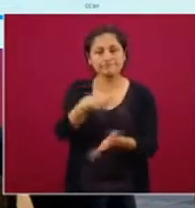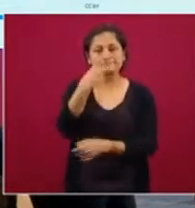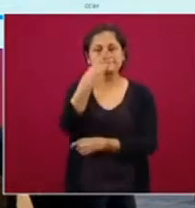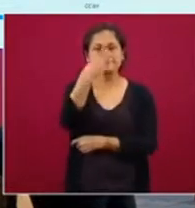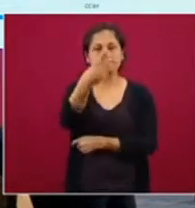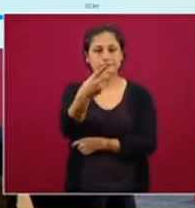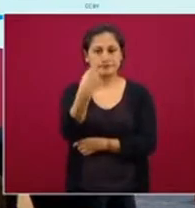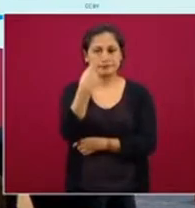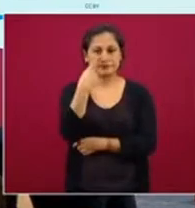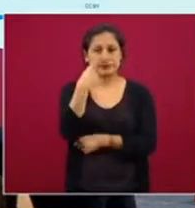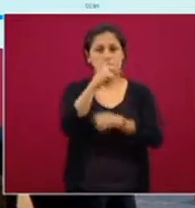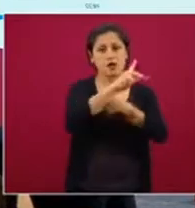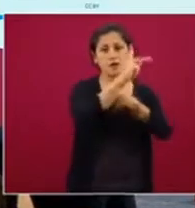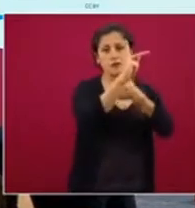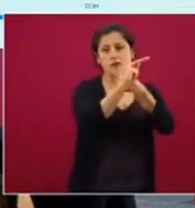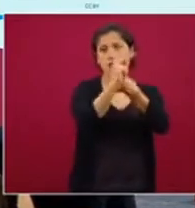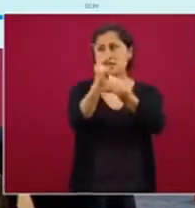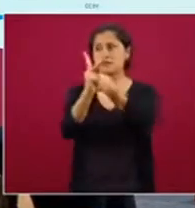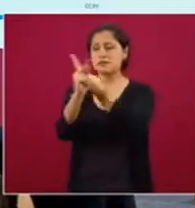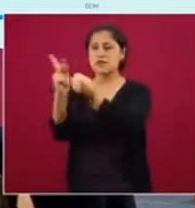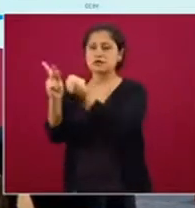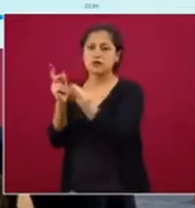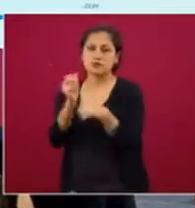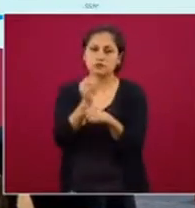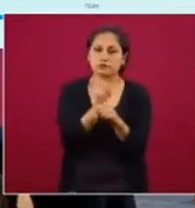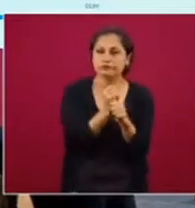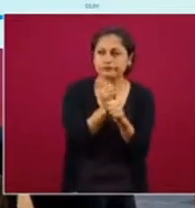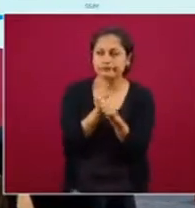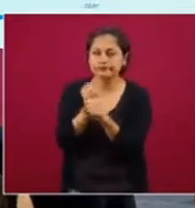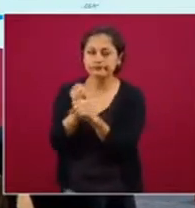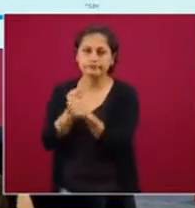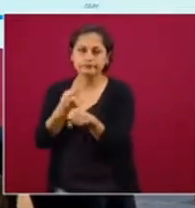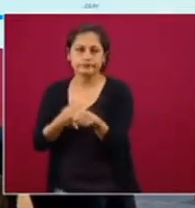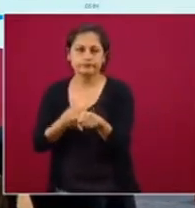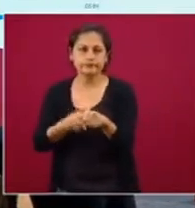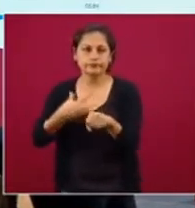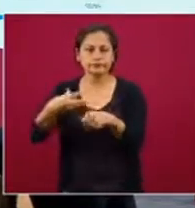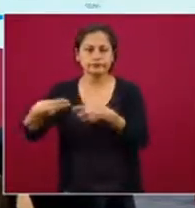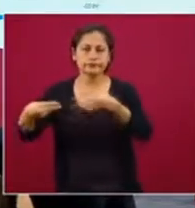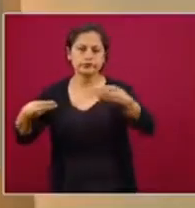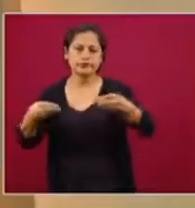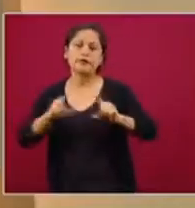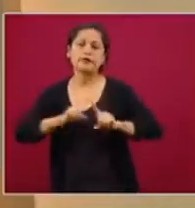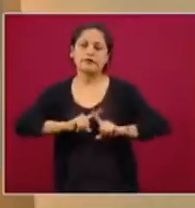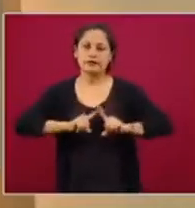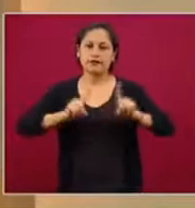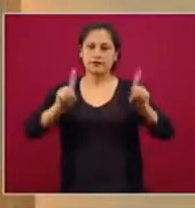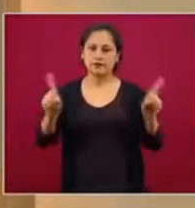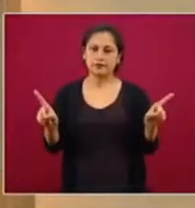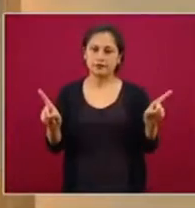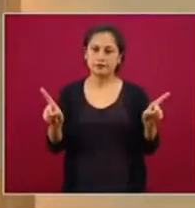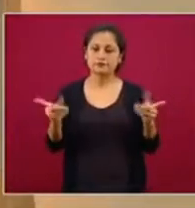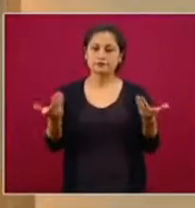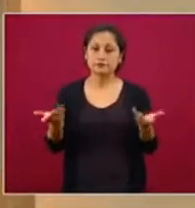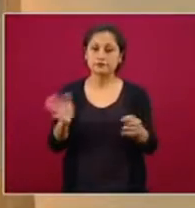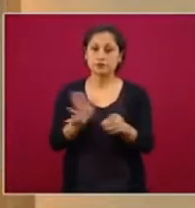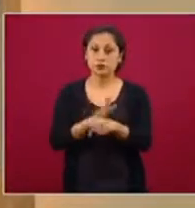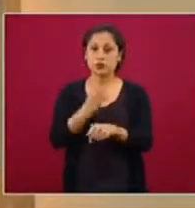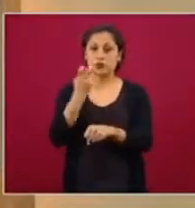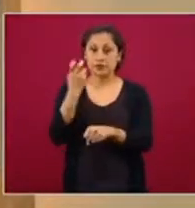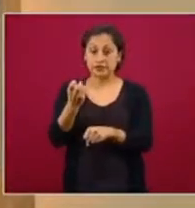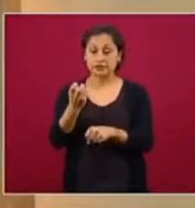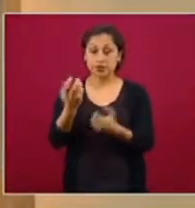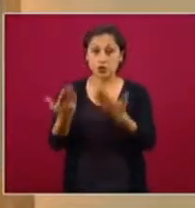abordaje diferente de vigilancia epidemiológica. Por lo tanto, el número absoluto de casos no se puede